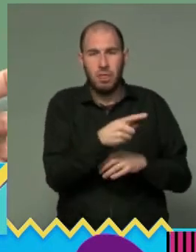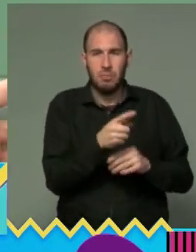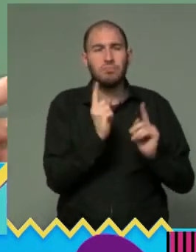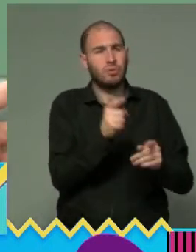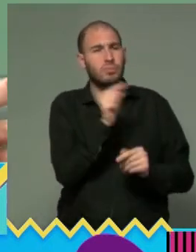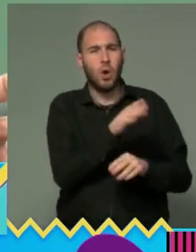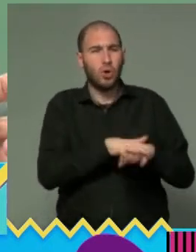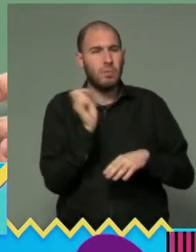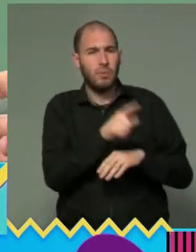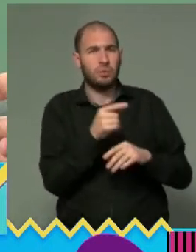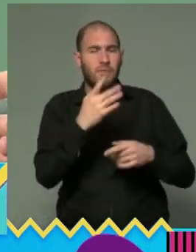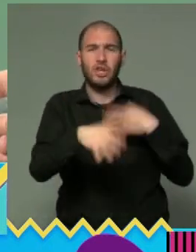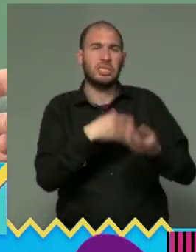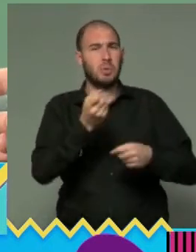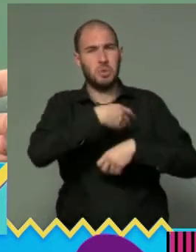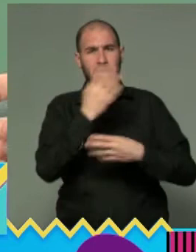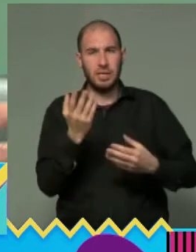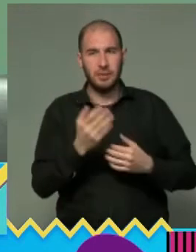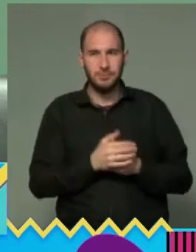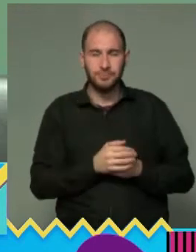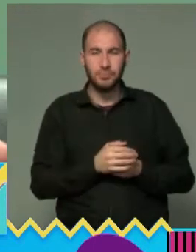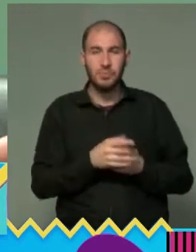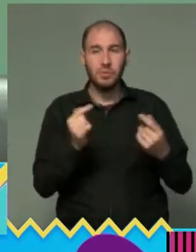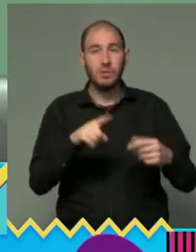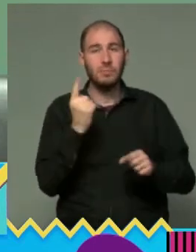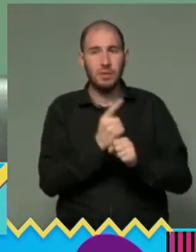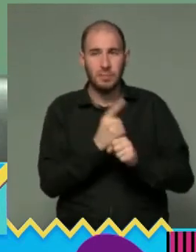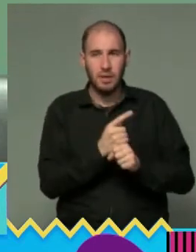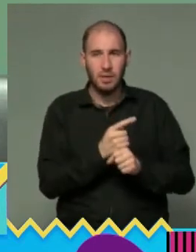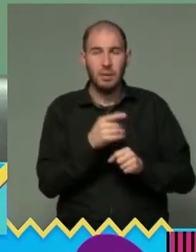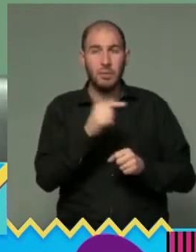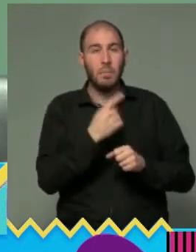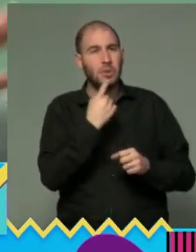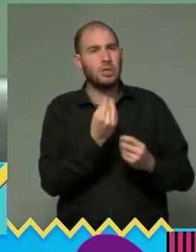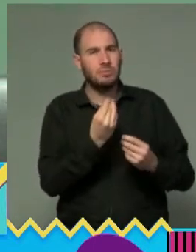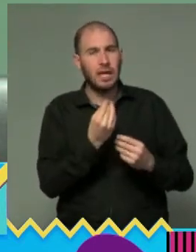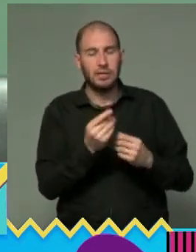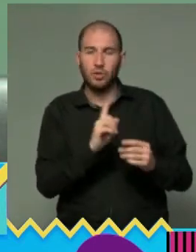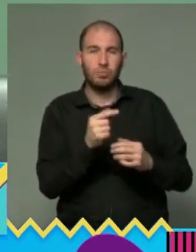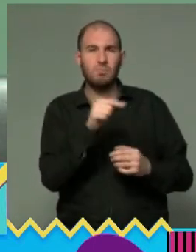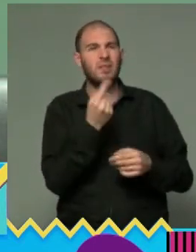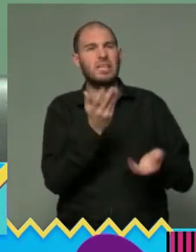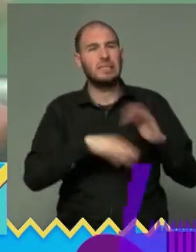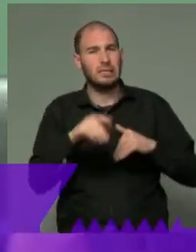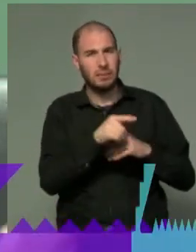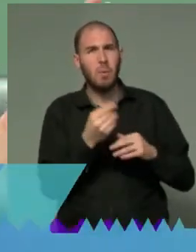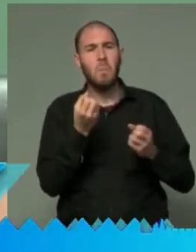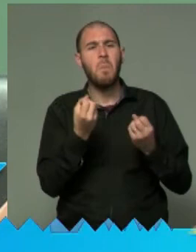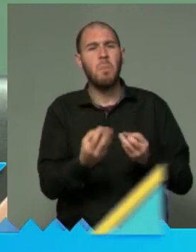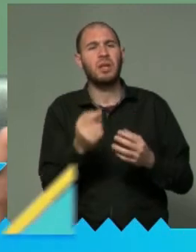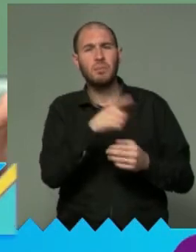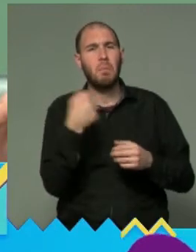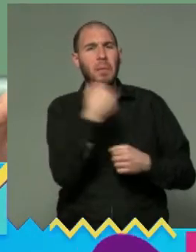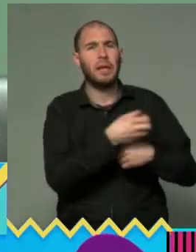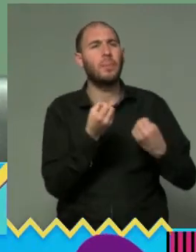al docente de cualquier agresión que sufriera. Era lo primero que hacían era, en vez de preguntarte cómo estás, era preguntarte qué habías hecho, por qué generaste que alguien te